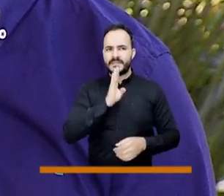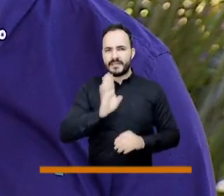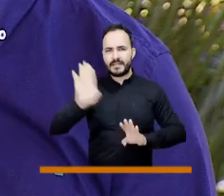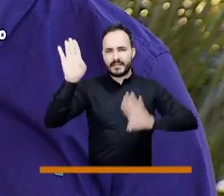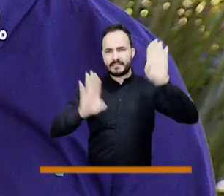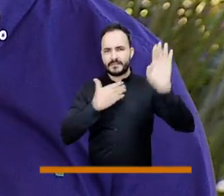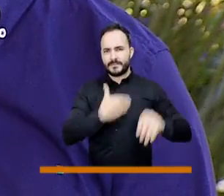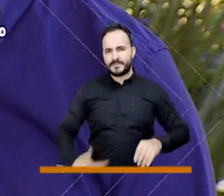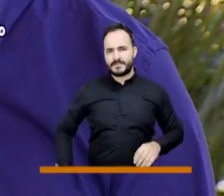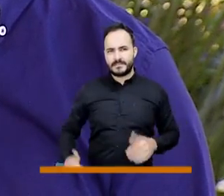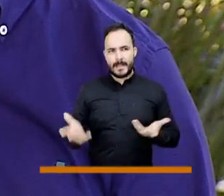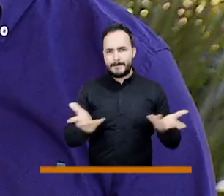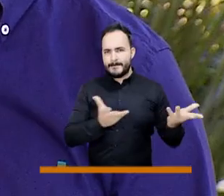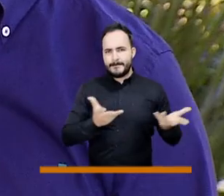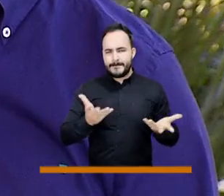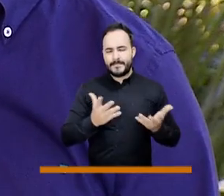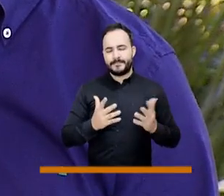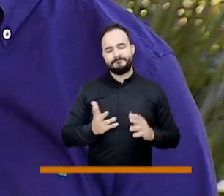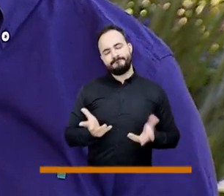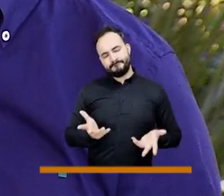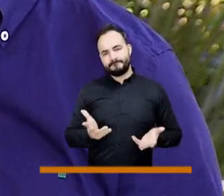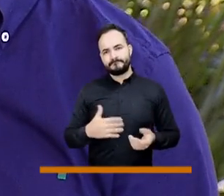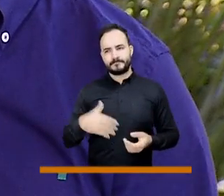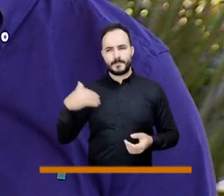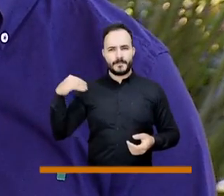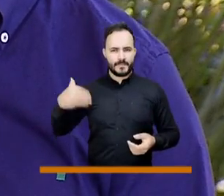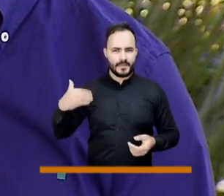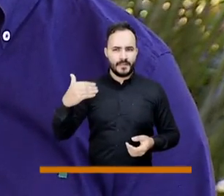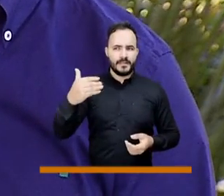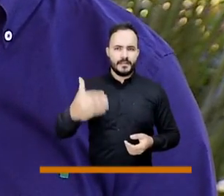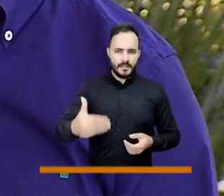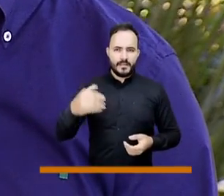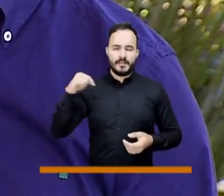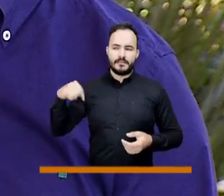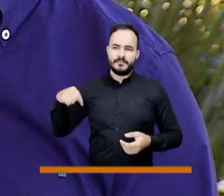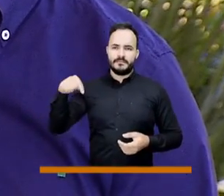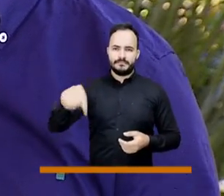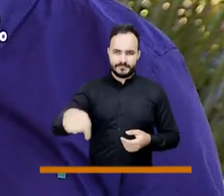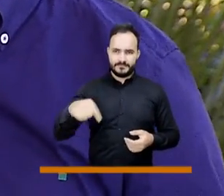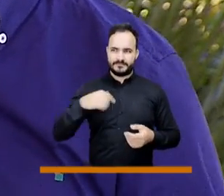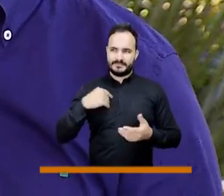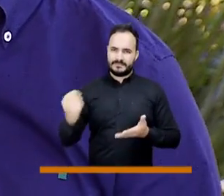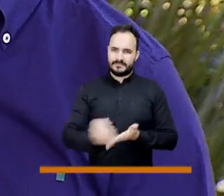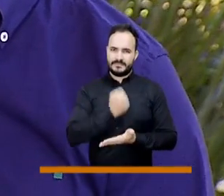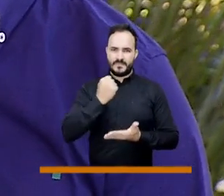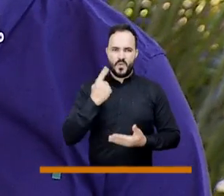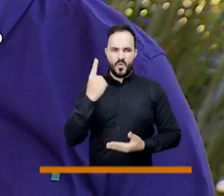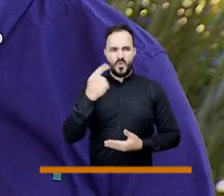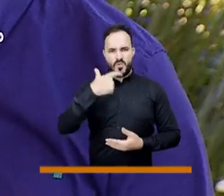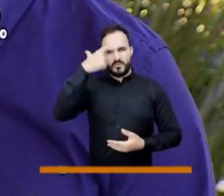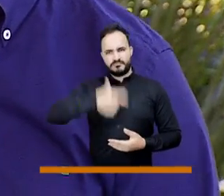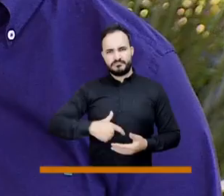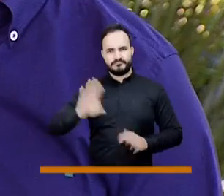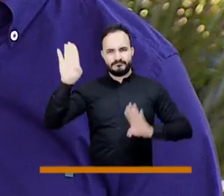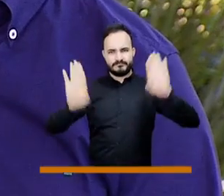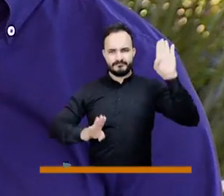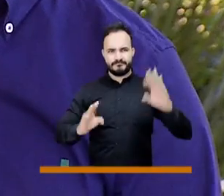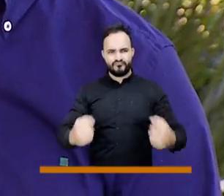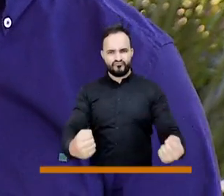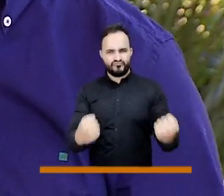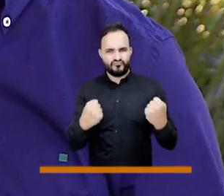un candidato a la presidencia. Venimos de un gobierno del partido y pasar a ni siquiera tener un candidato